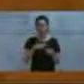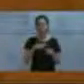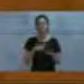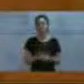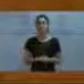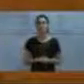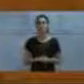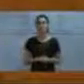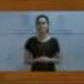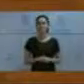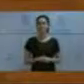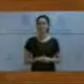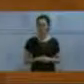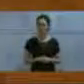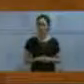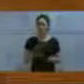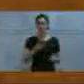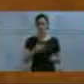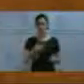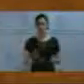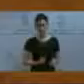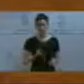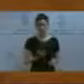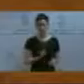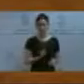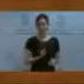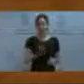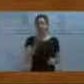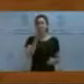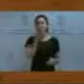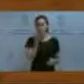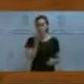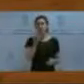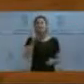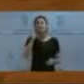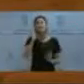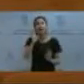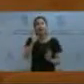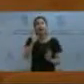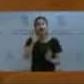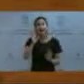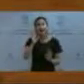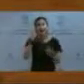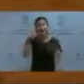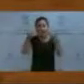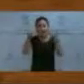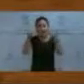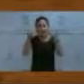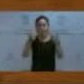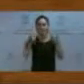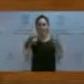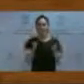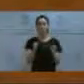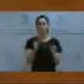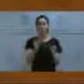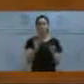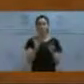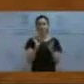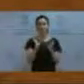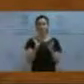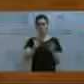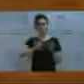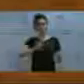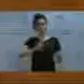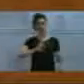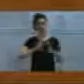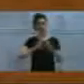Por eso, señorías, a nosotros nos hubiese gustado, fíjense lo que les voy a decir, nos enteramos todos los años de las medallas de Asturias